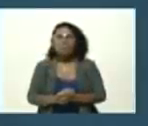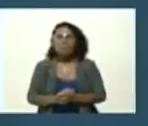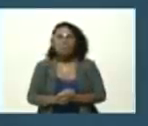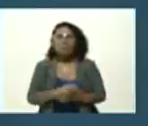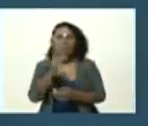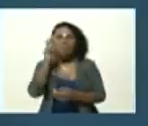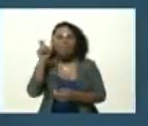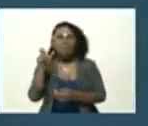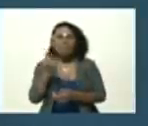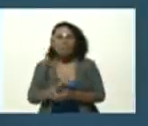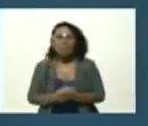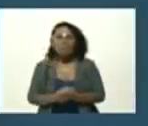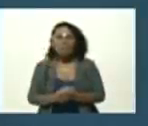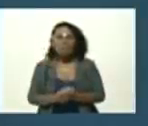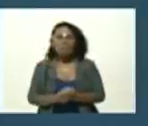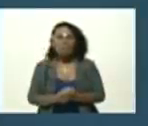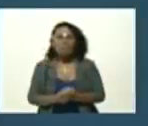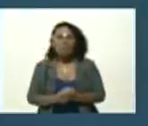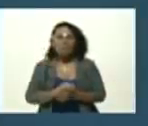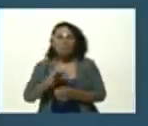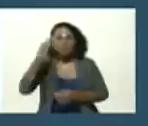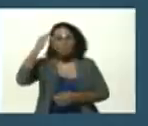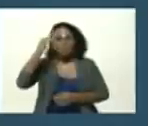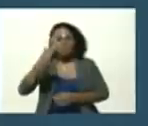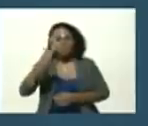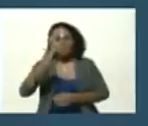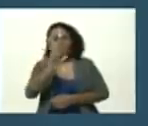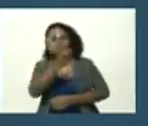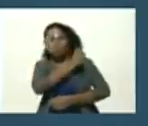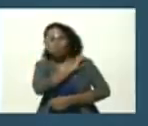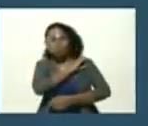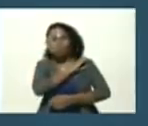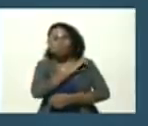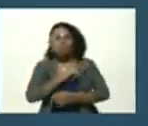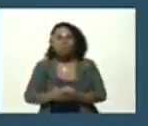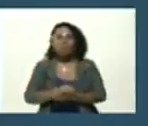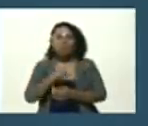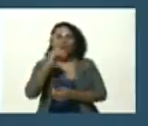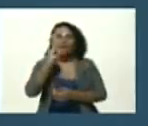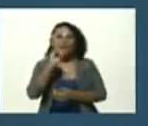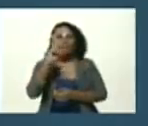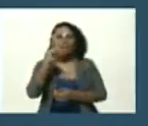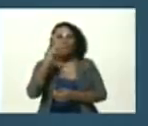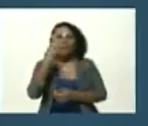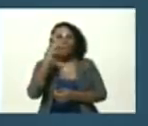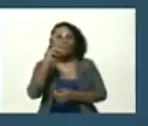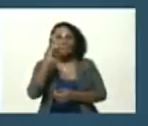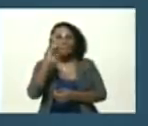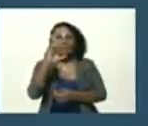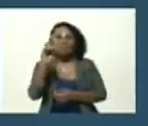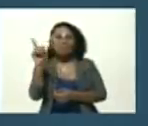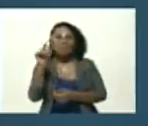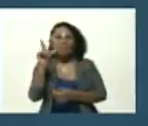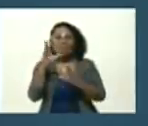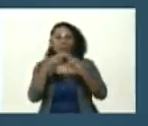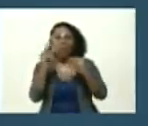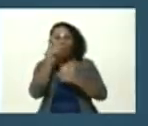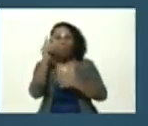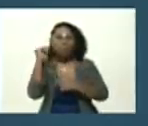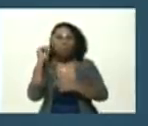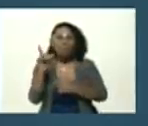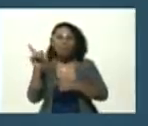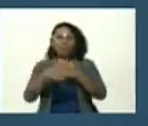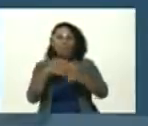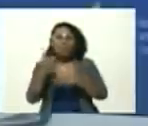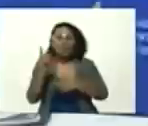Hernández Lares, al coronel Pereira, presidente del INAMEP, y a todos los hombres y mujeres que en Venezuela hacen